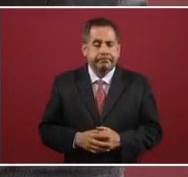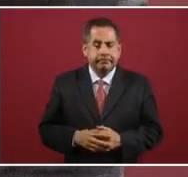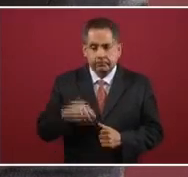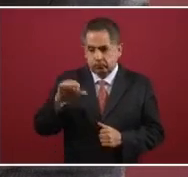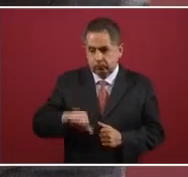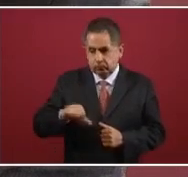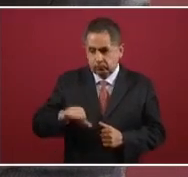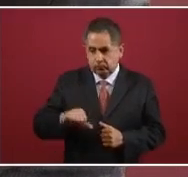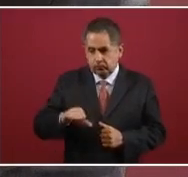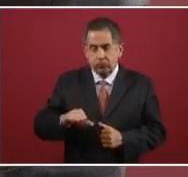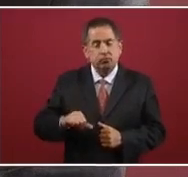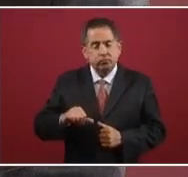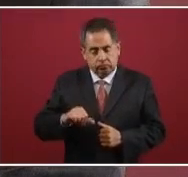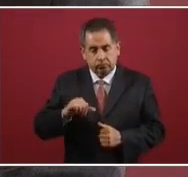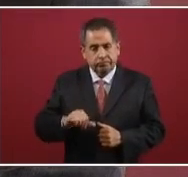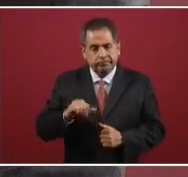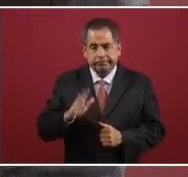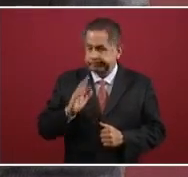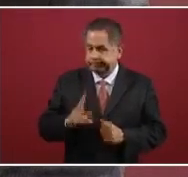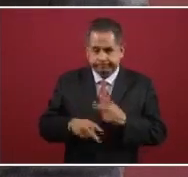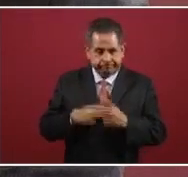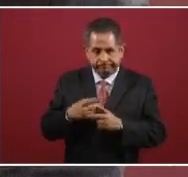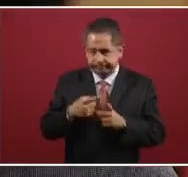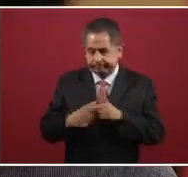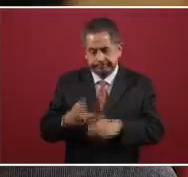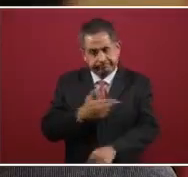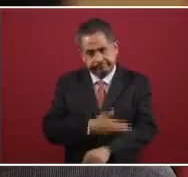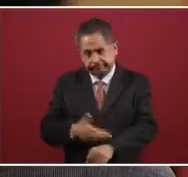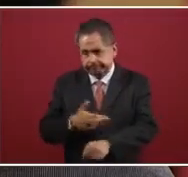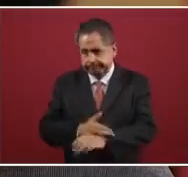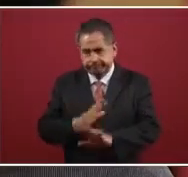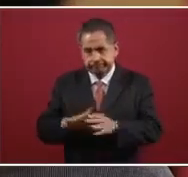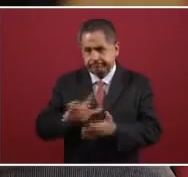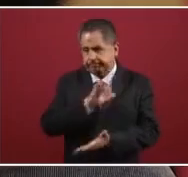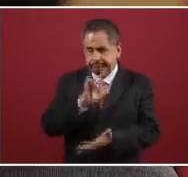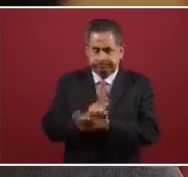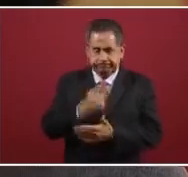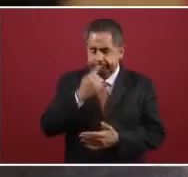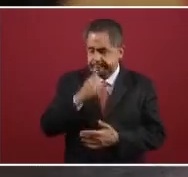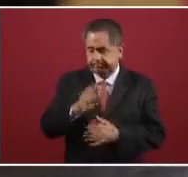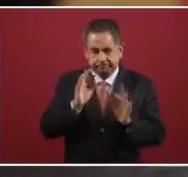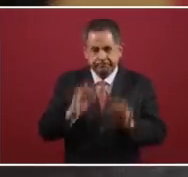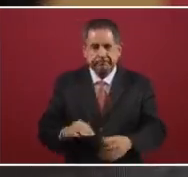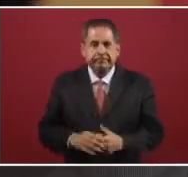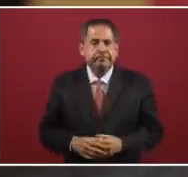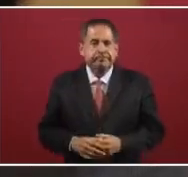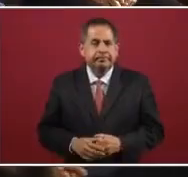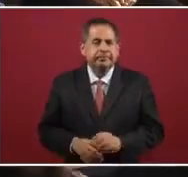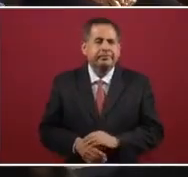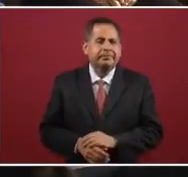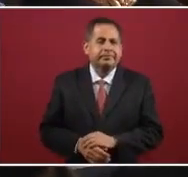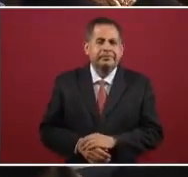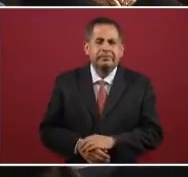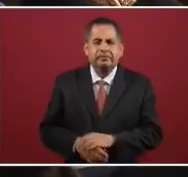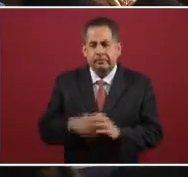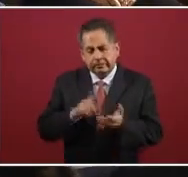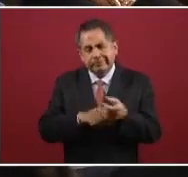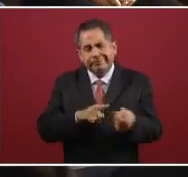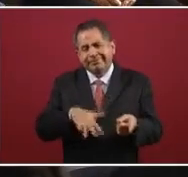hoy vamos ya a proceder legalmente. Entonces, es